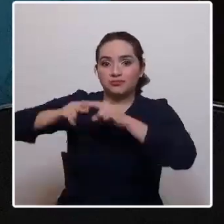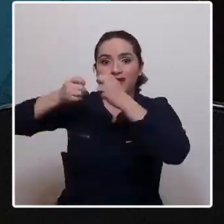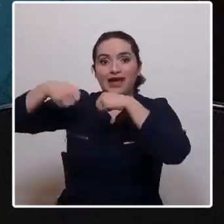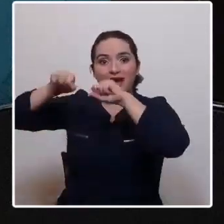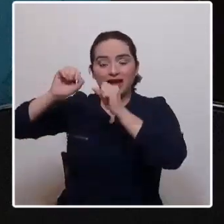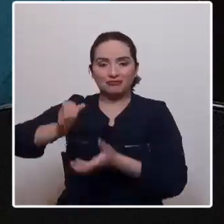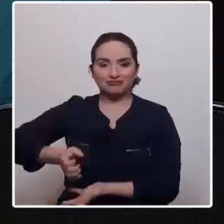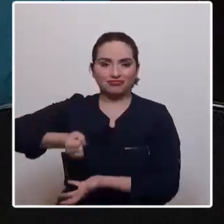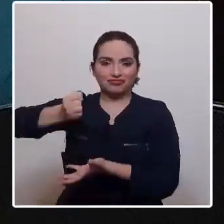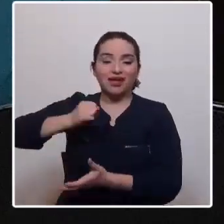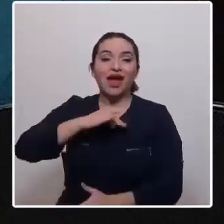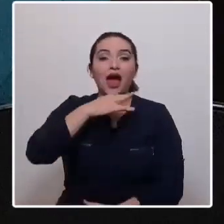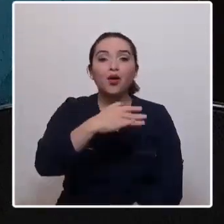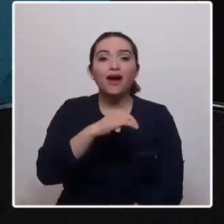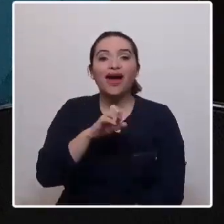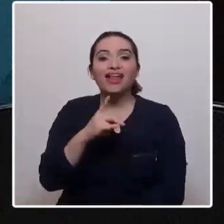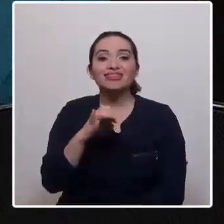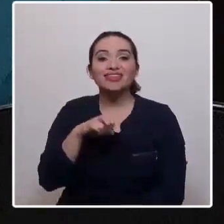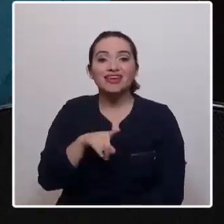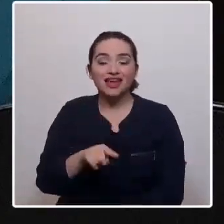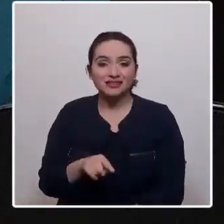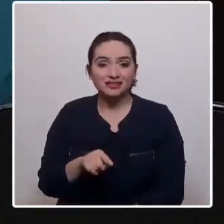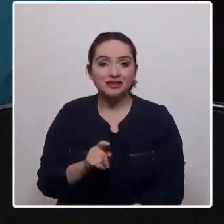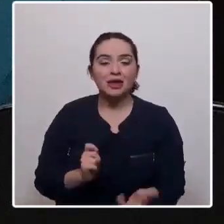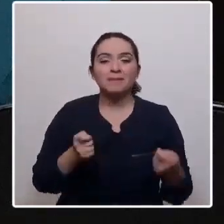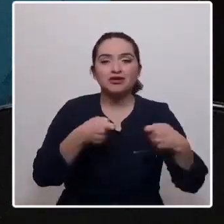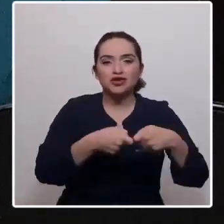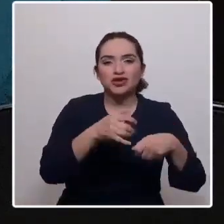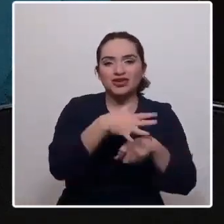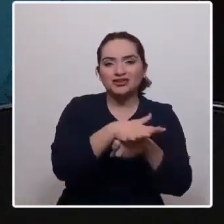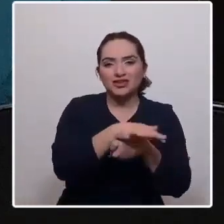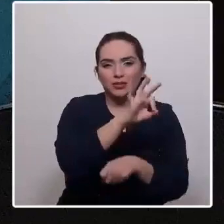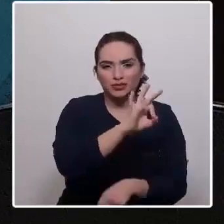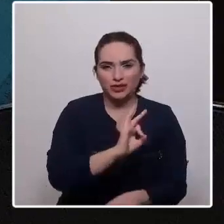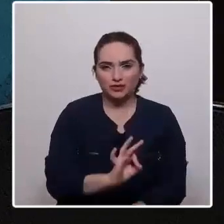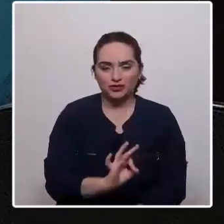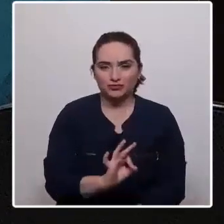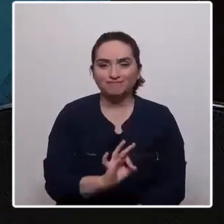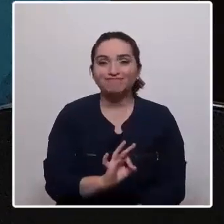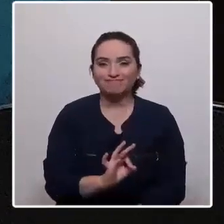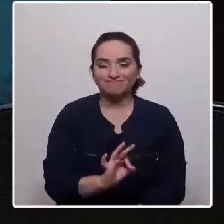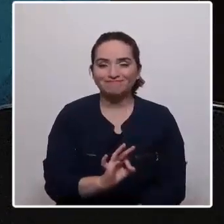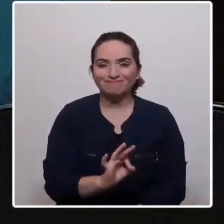por Aguas Andinas correspondió a un 15%